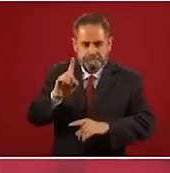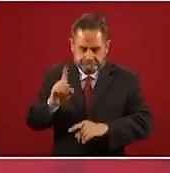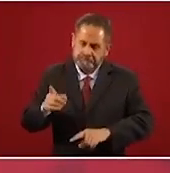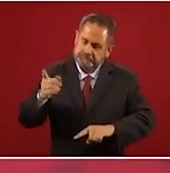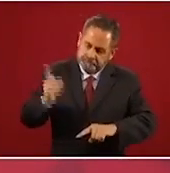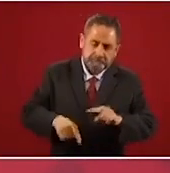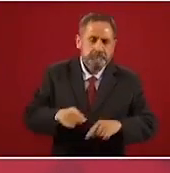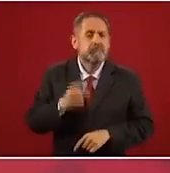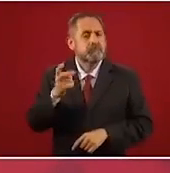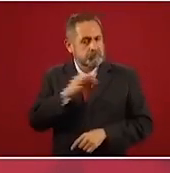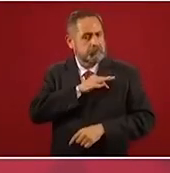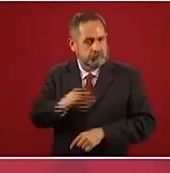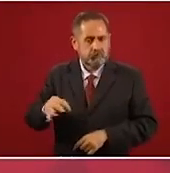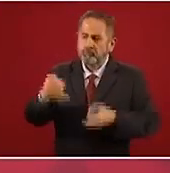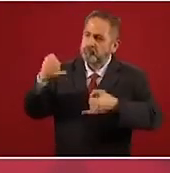corrupción y otros delitos.